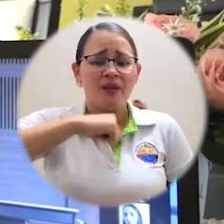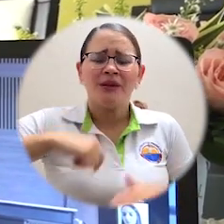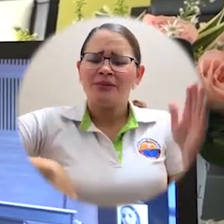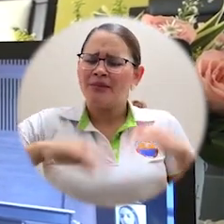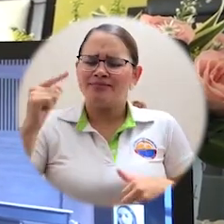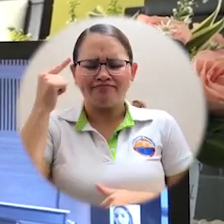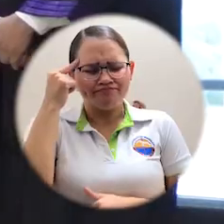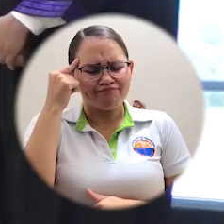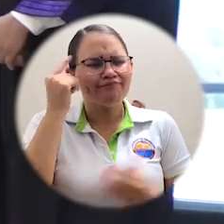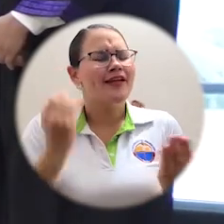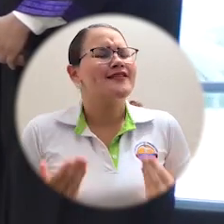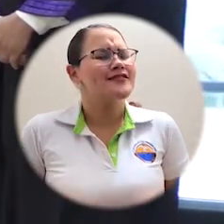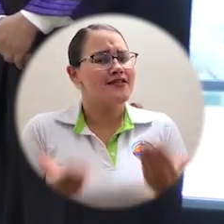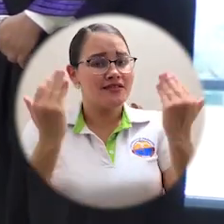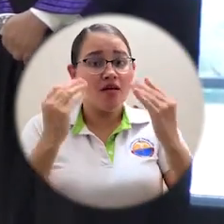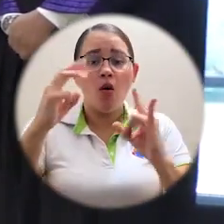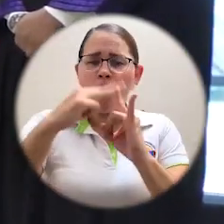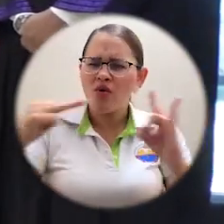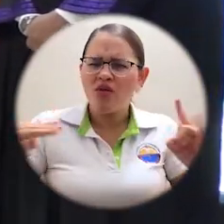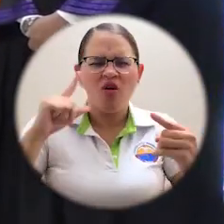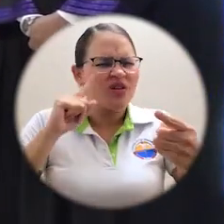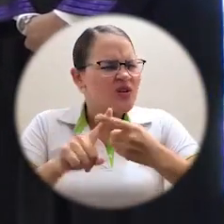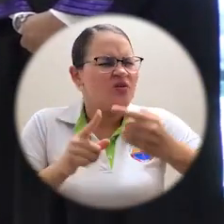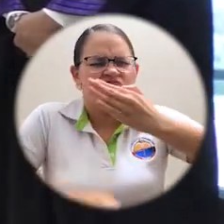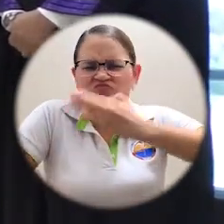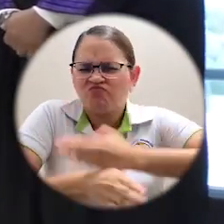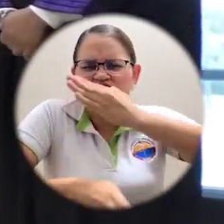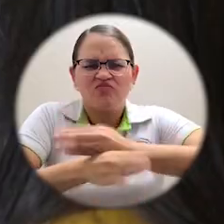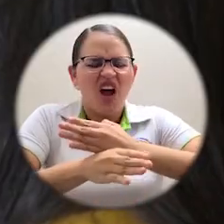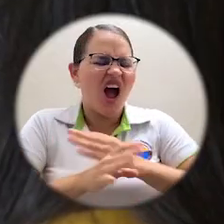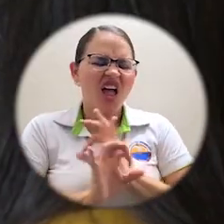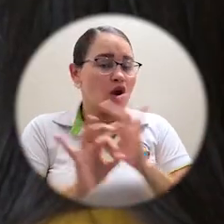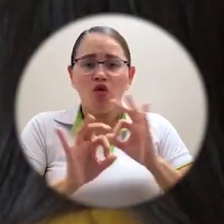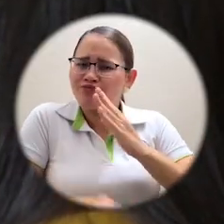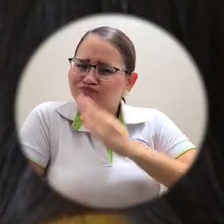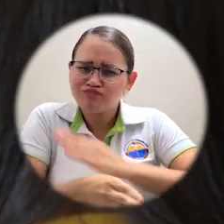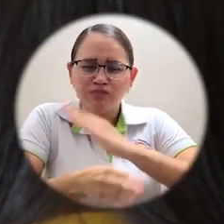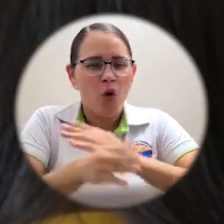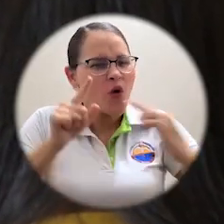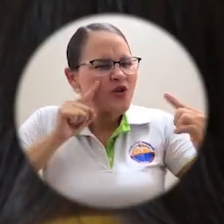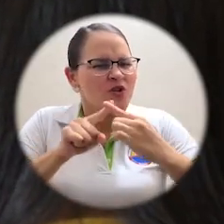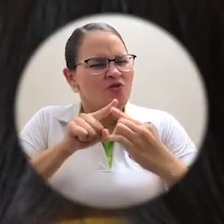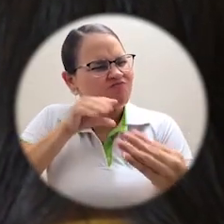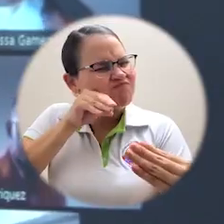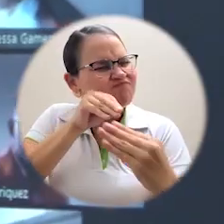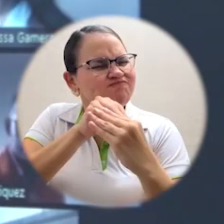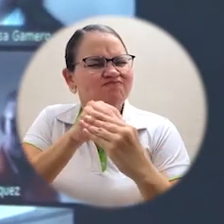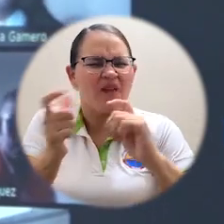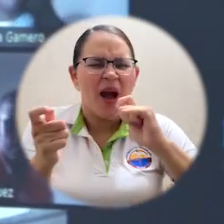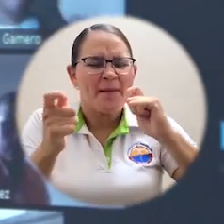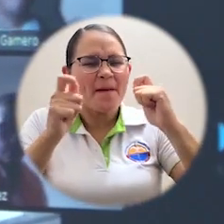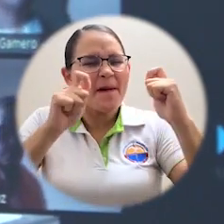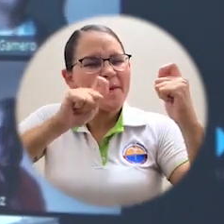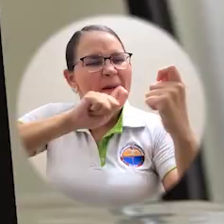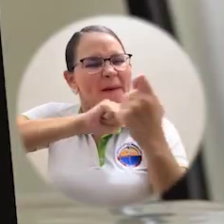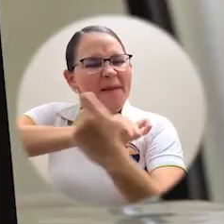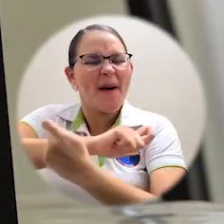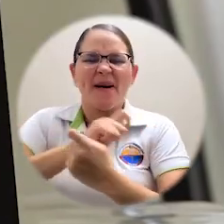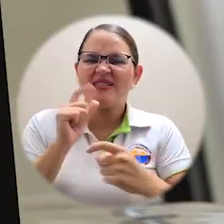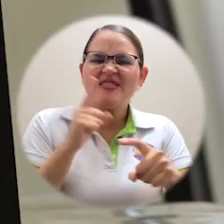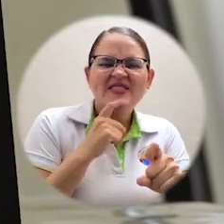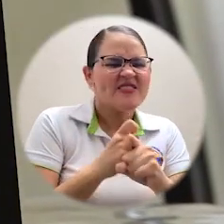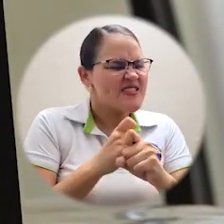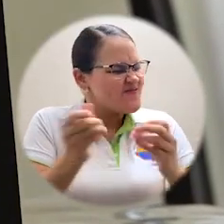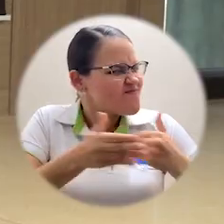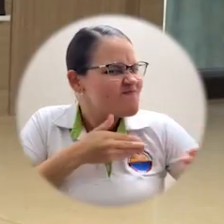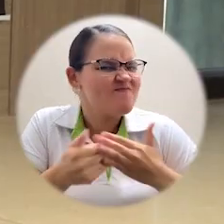muy significativo que la universidad aún siga avanzando y siga transformándose junto a todas estas adversidades